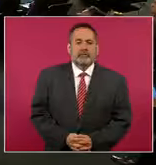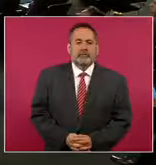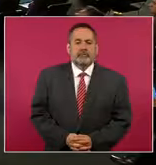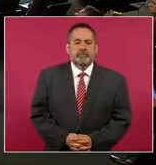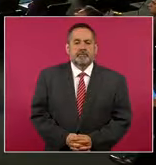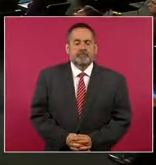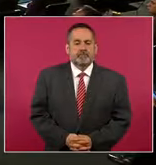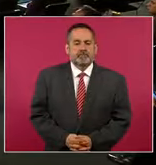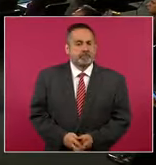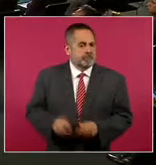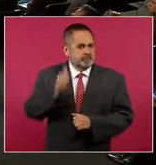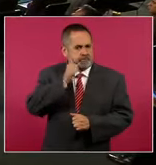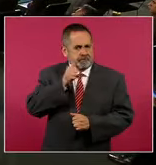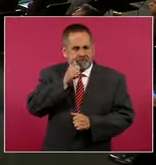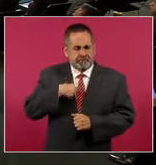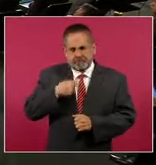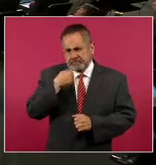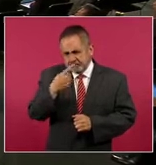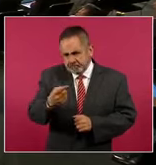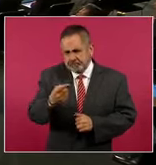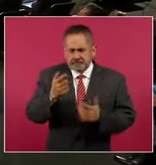como siempre lo decimos, ¿no?